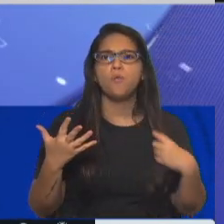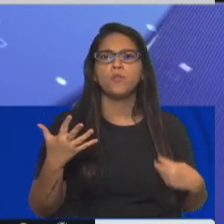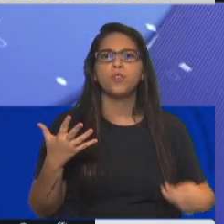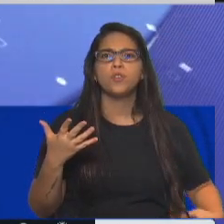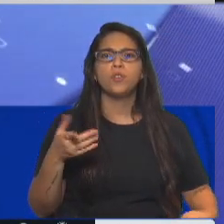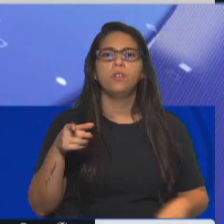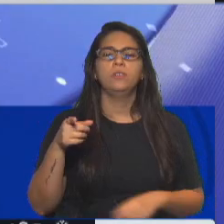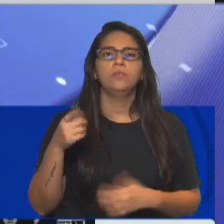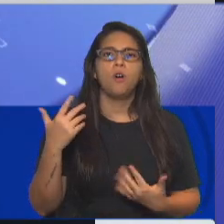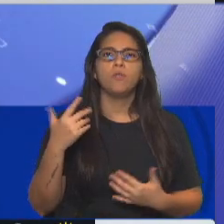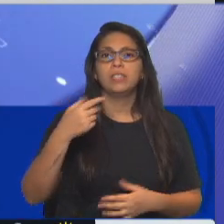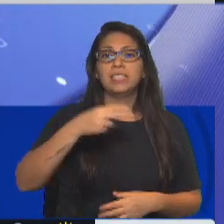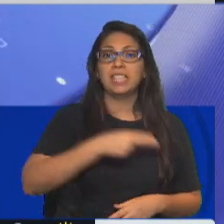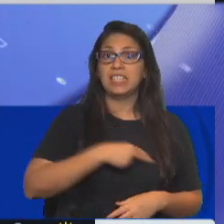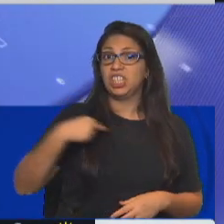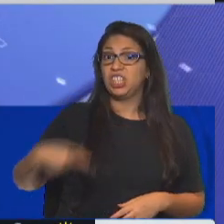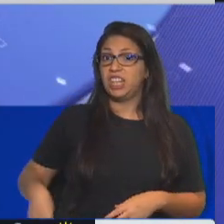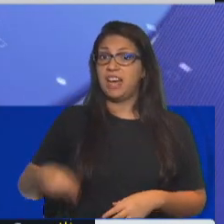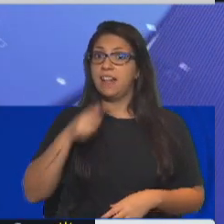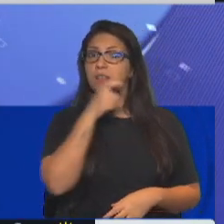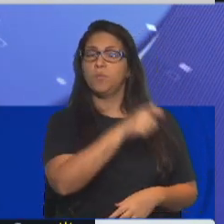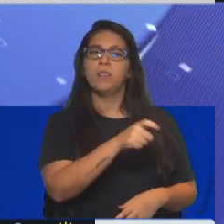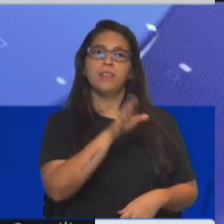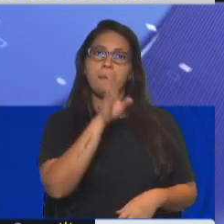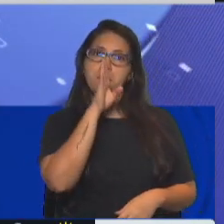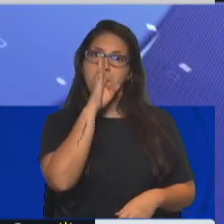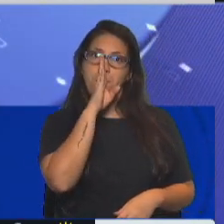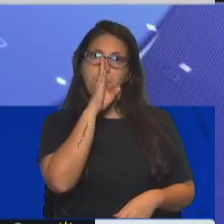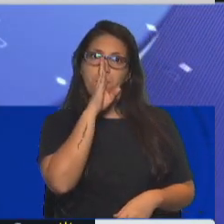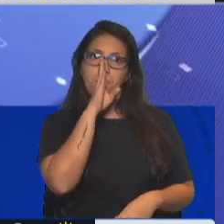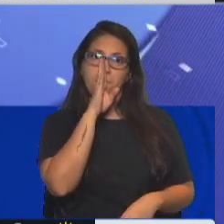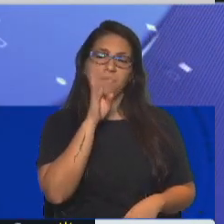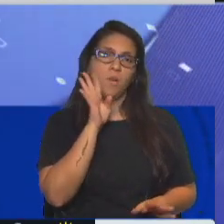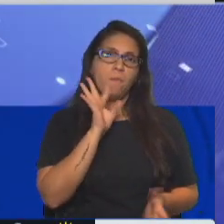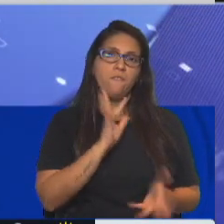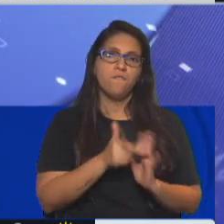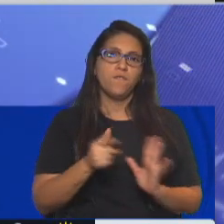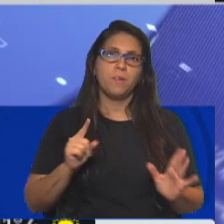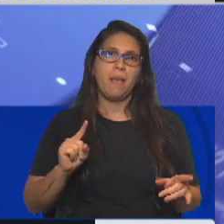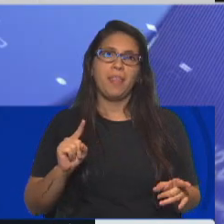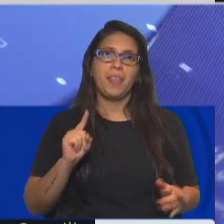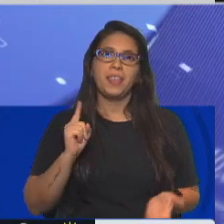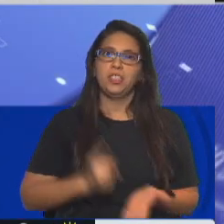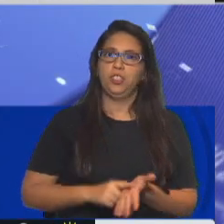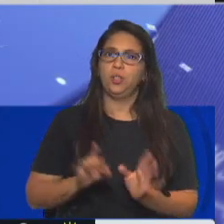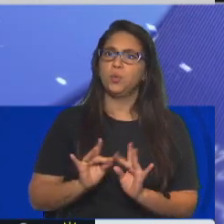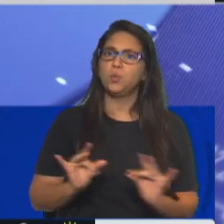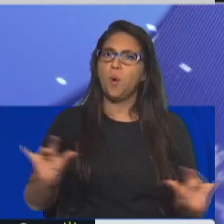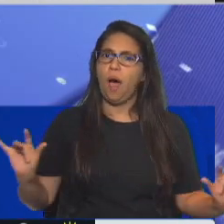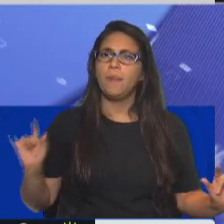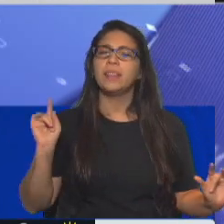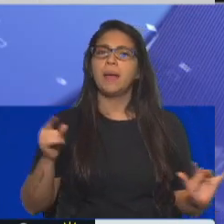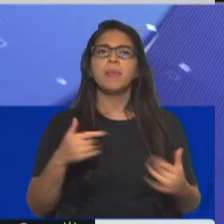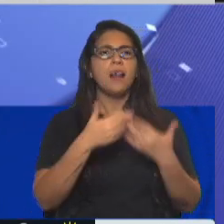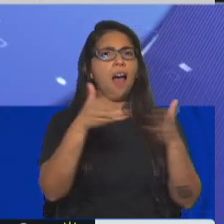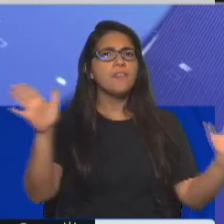China primero está teniendo una respuesta cauta, tradicional en la política exterior de China. También está dejando un lugar para la